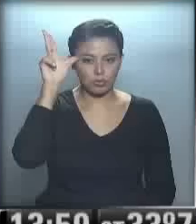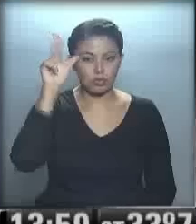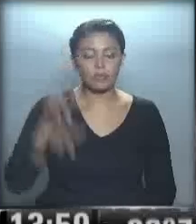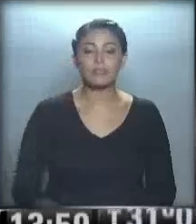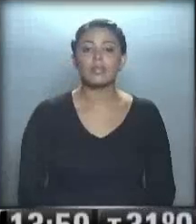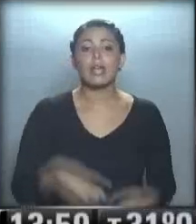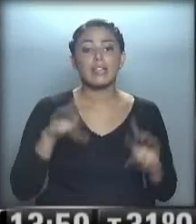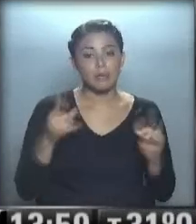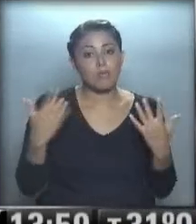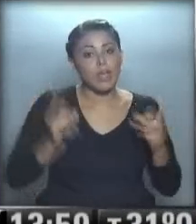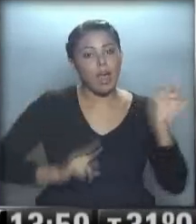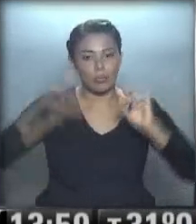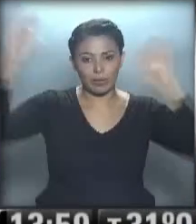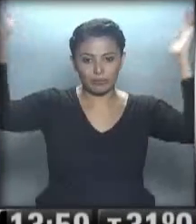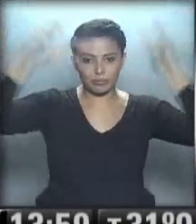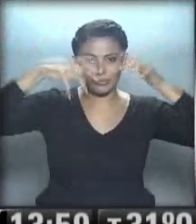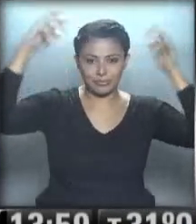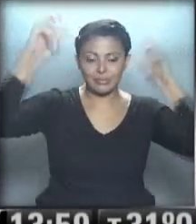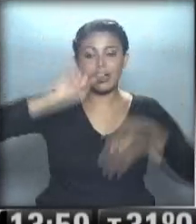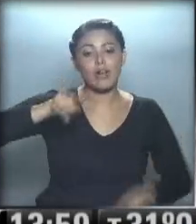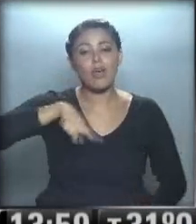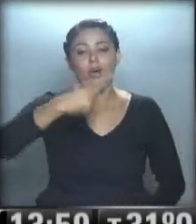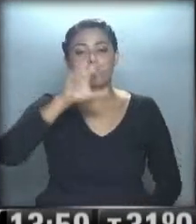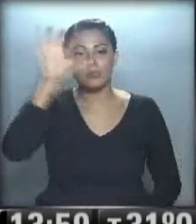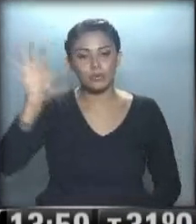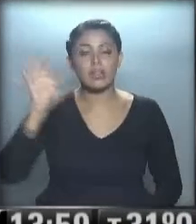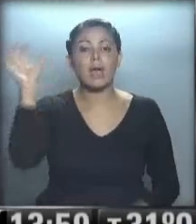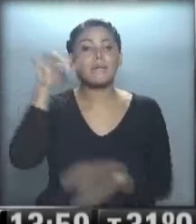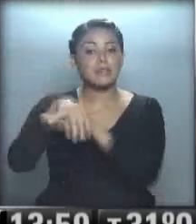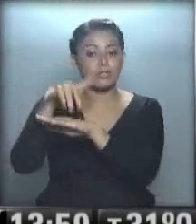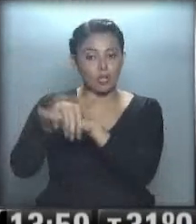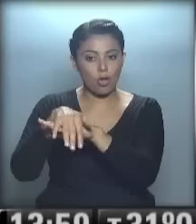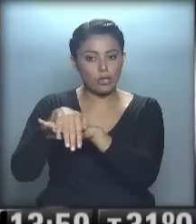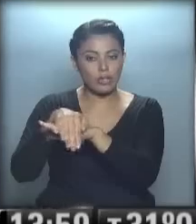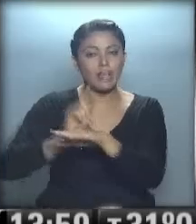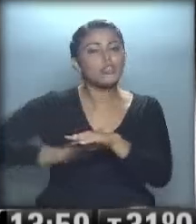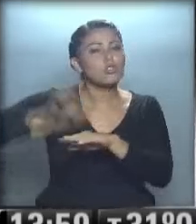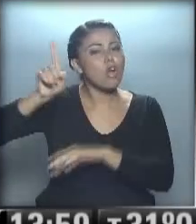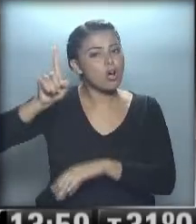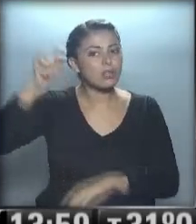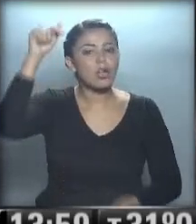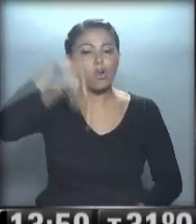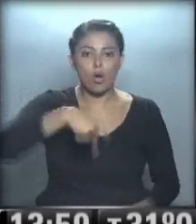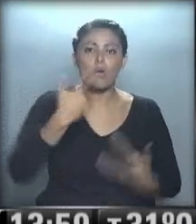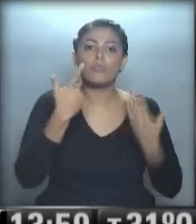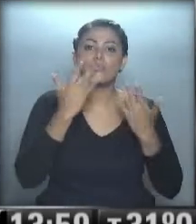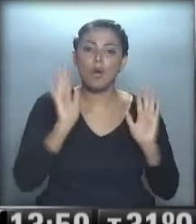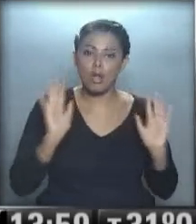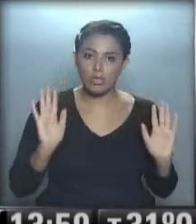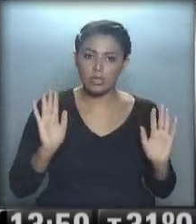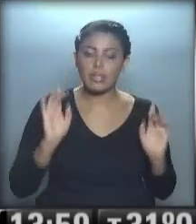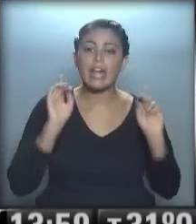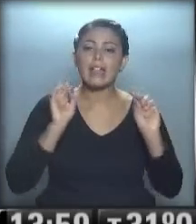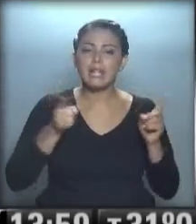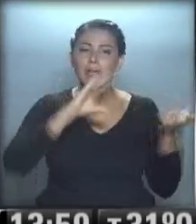Claro, y la probabilidad de alguna tormenta. Nos vamos al noreste, Misiones, bien en el norte, para hoy hay probabilidad también que haya